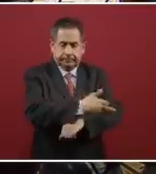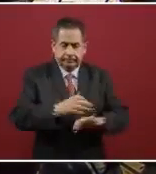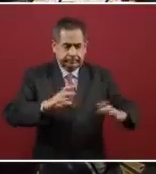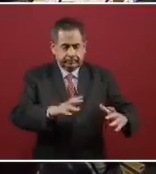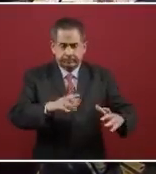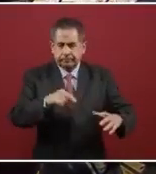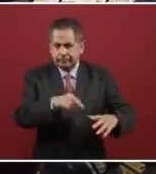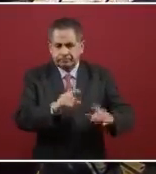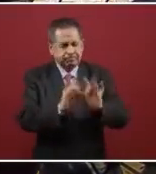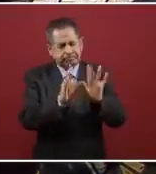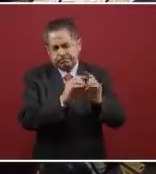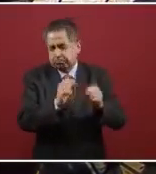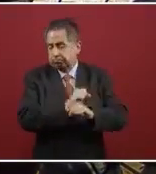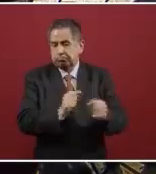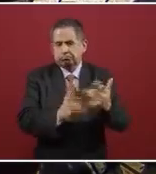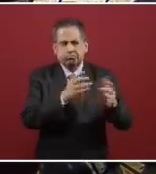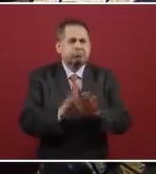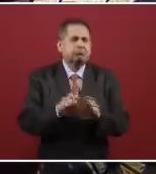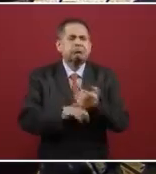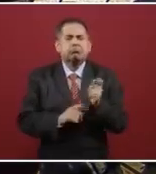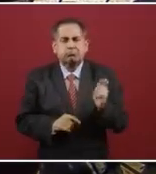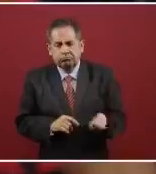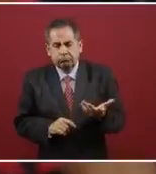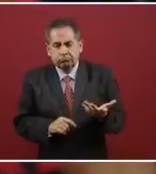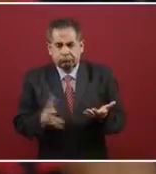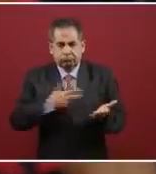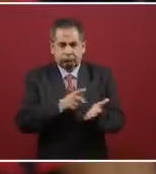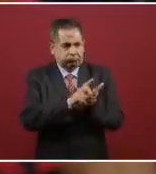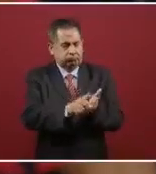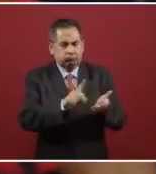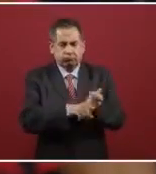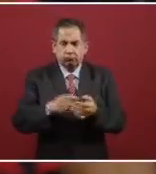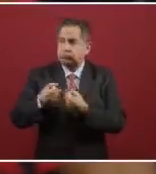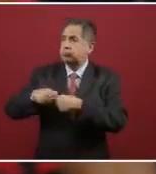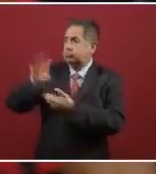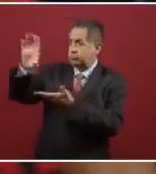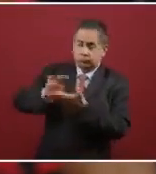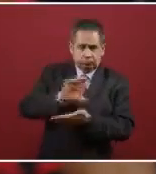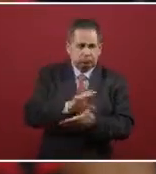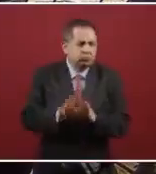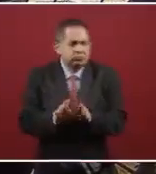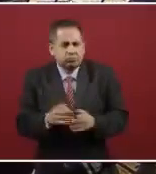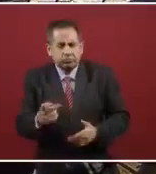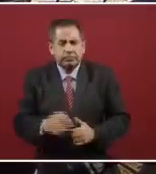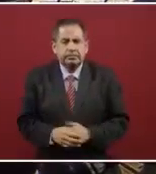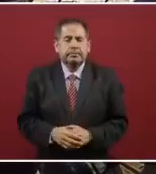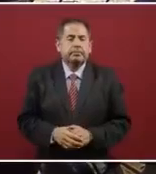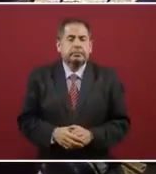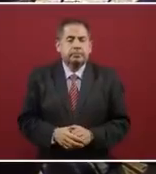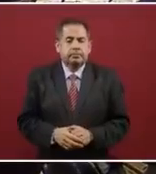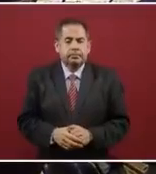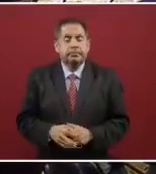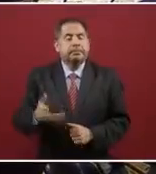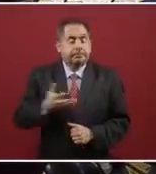familias de esta tragedia con base en el derecho que se tiene de este seguro? Gracias. Se tiene